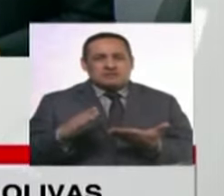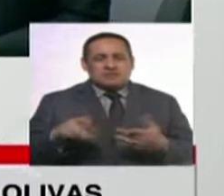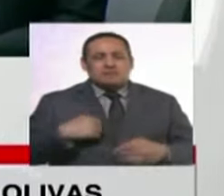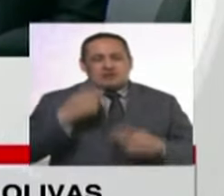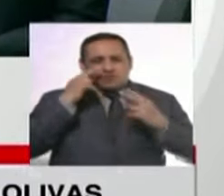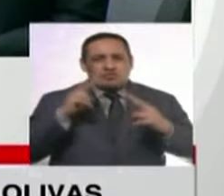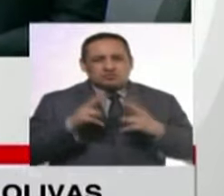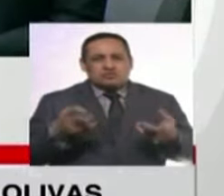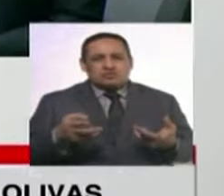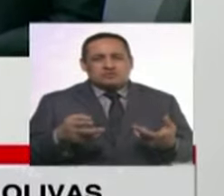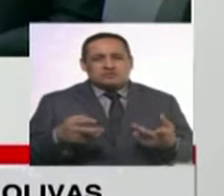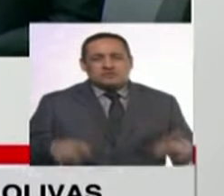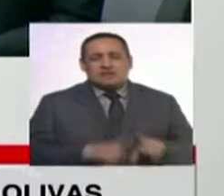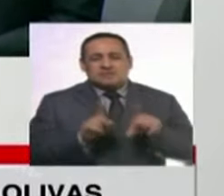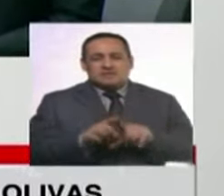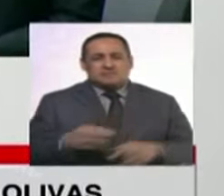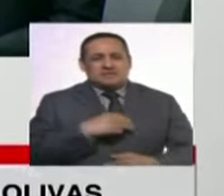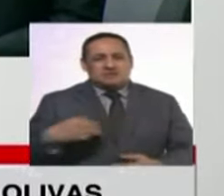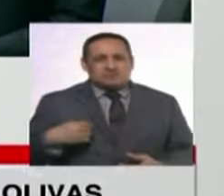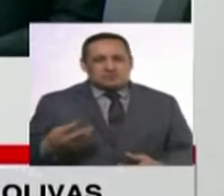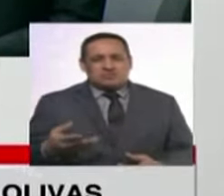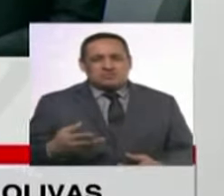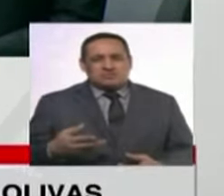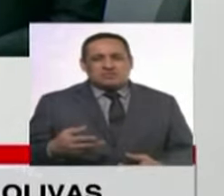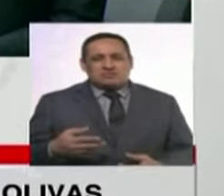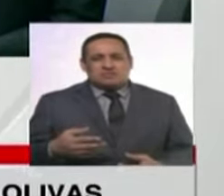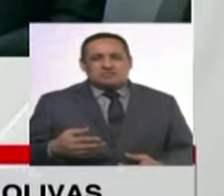perfectamente y señor ministro